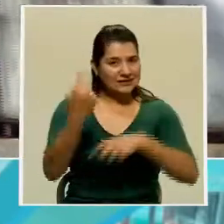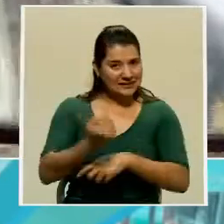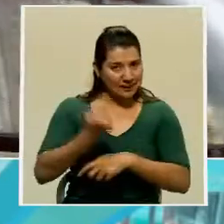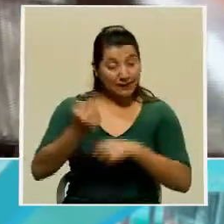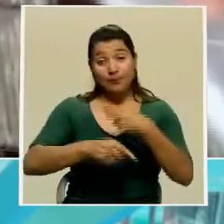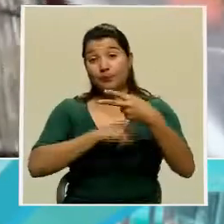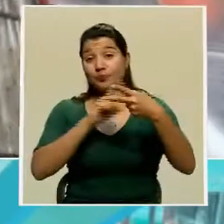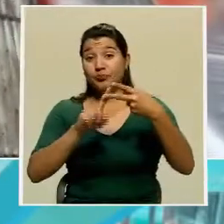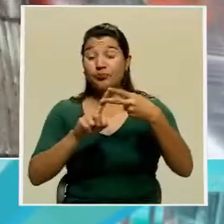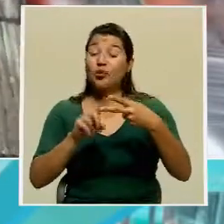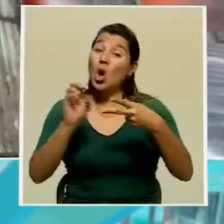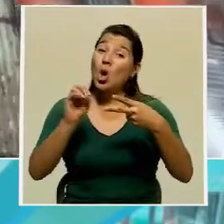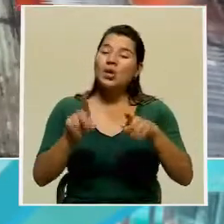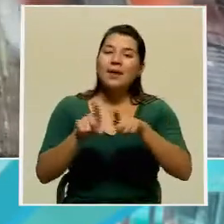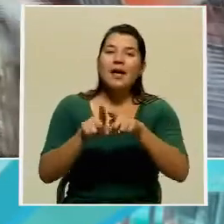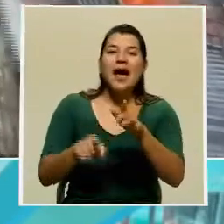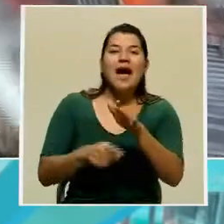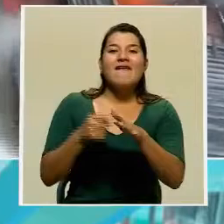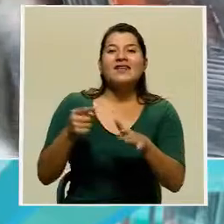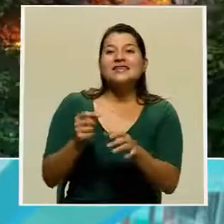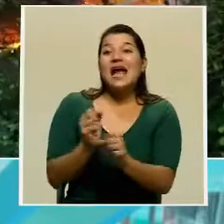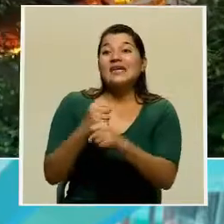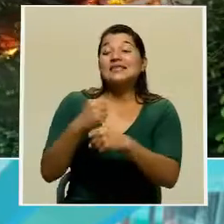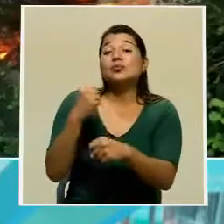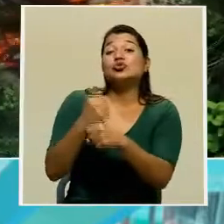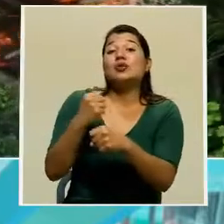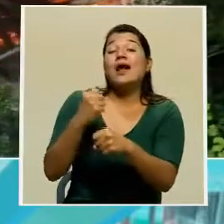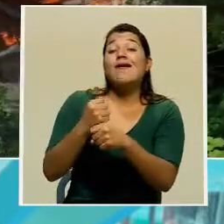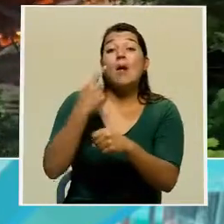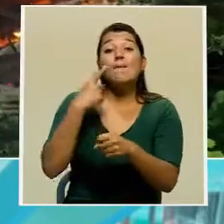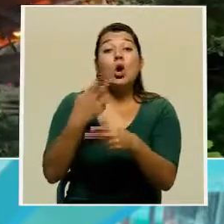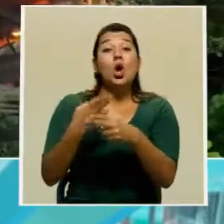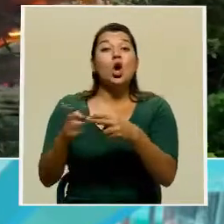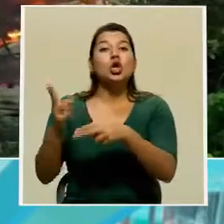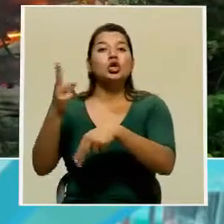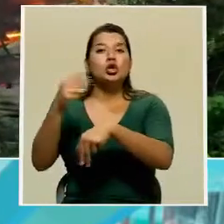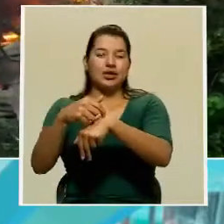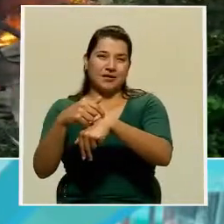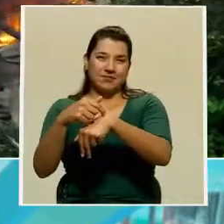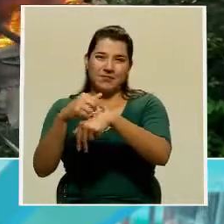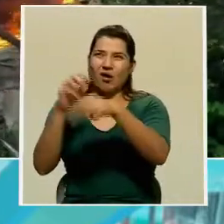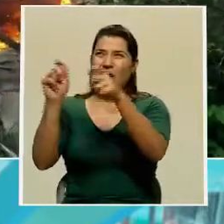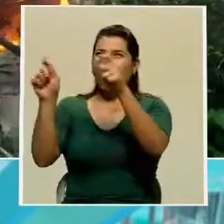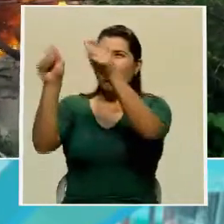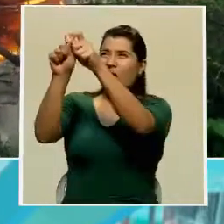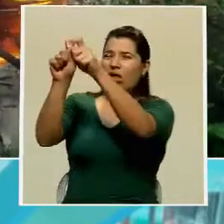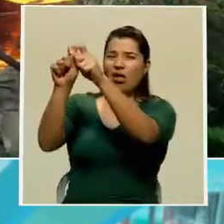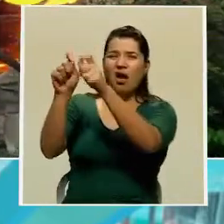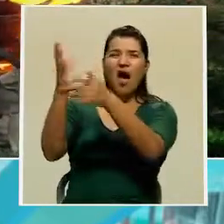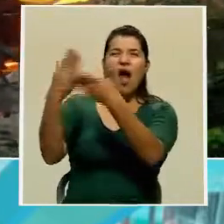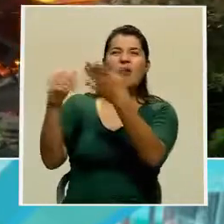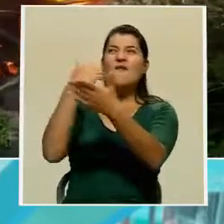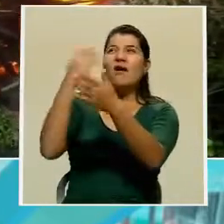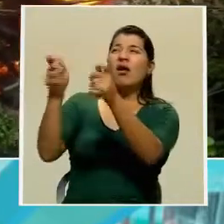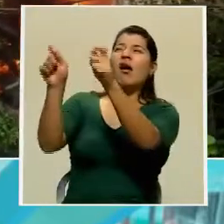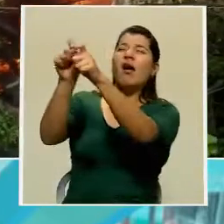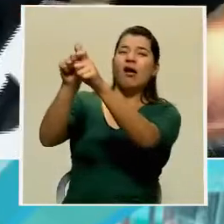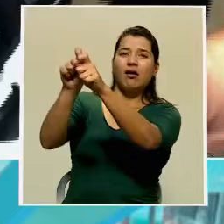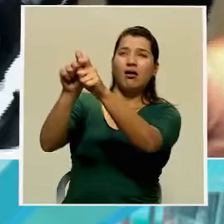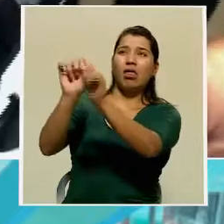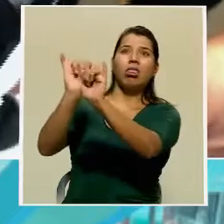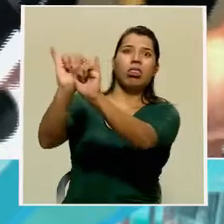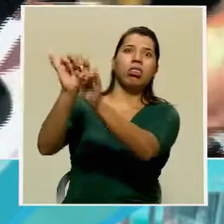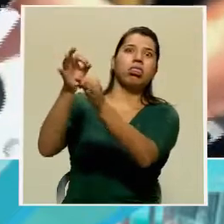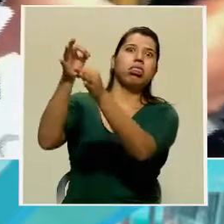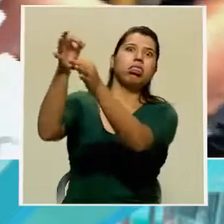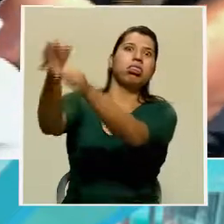es que hacemos trabajos temporales y se quedan de por vida. La tercera es sobrecargas en las líneas,